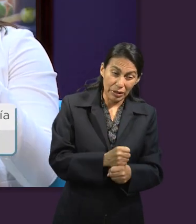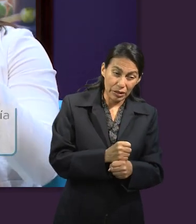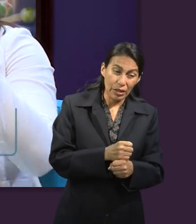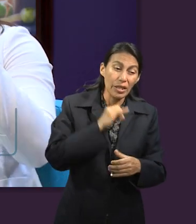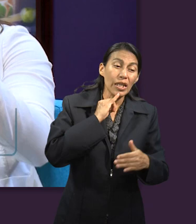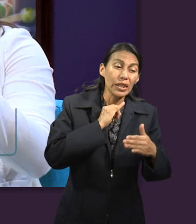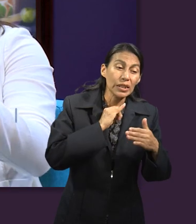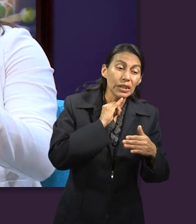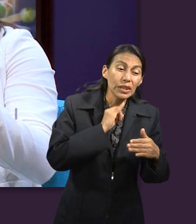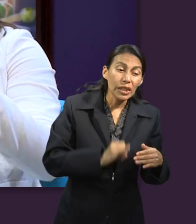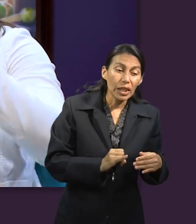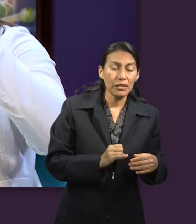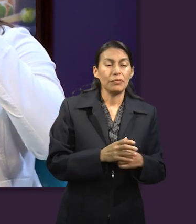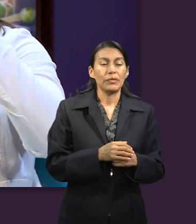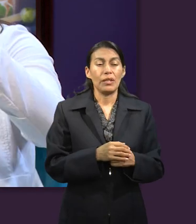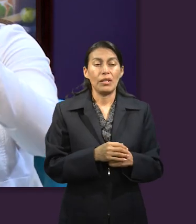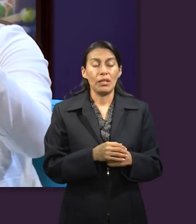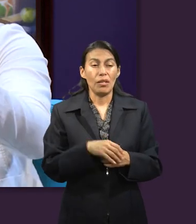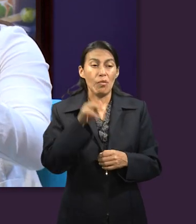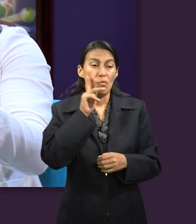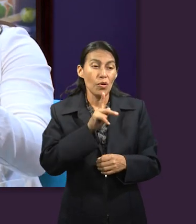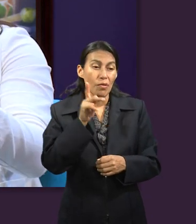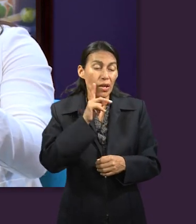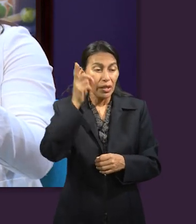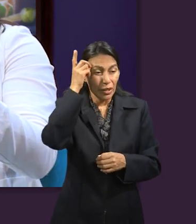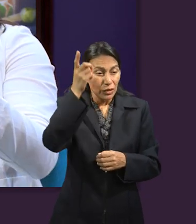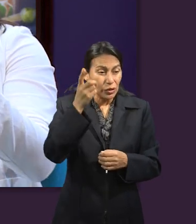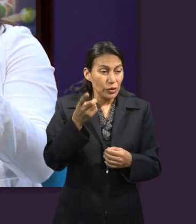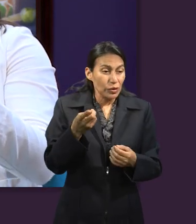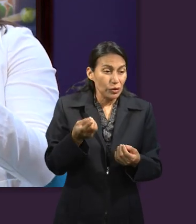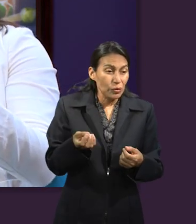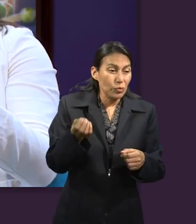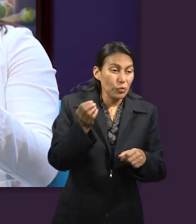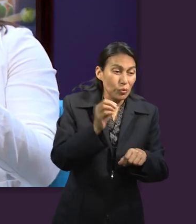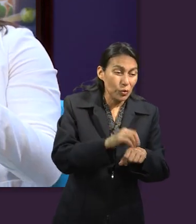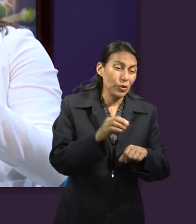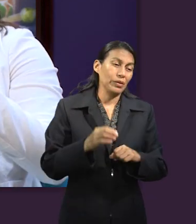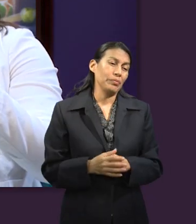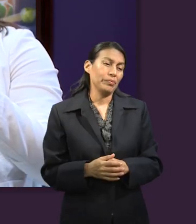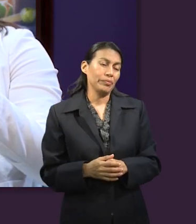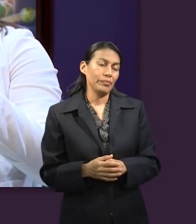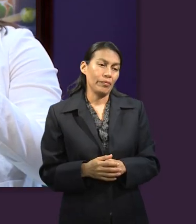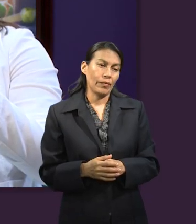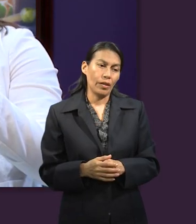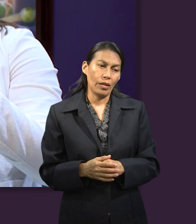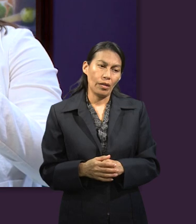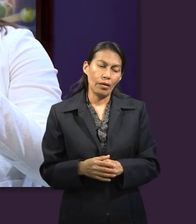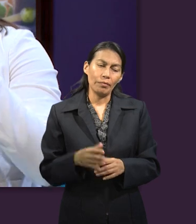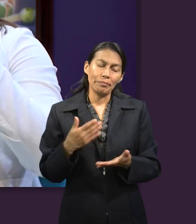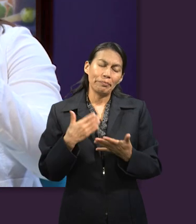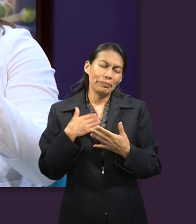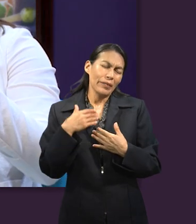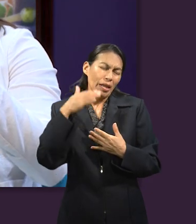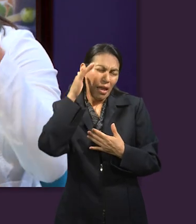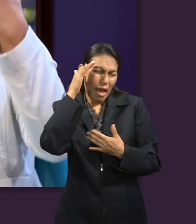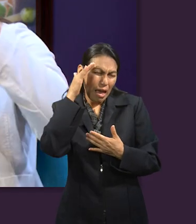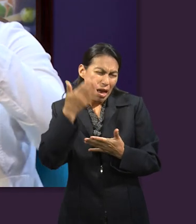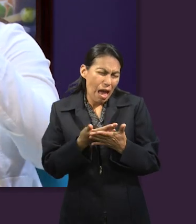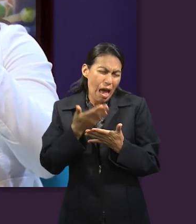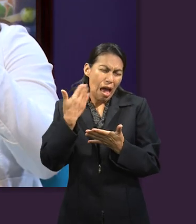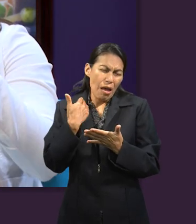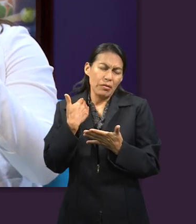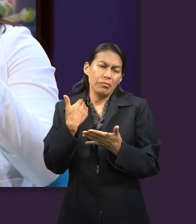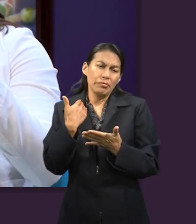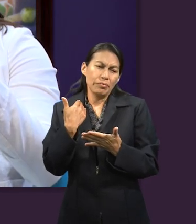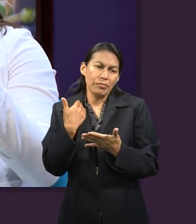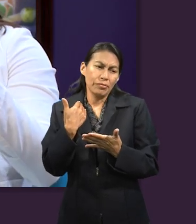sacrificio de isaac o la prueba que dios le pone abraham es tan importante porque dios se la pone no tanto yo antes